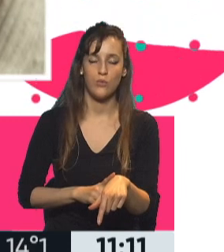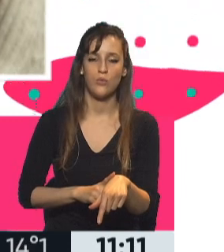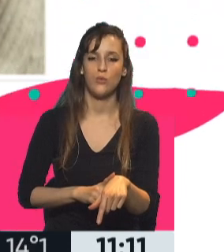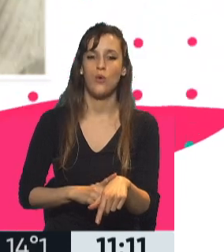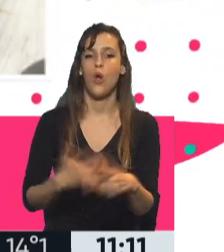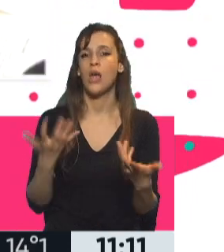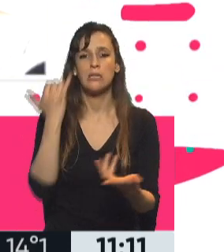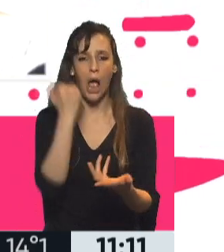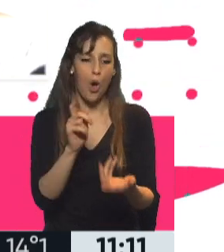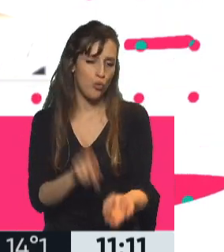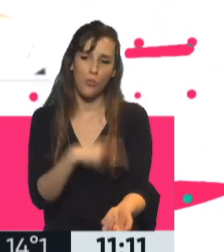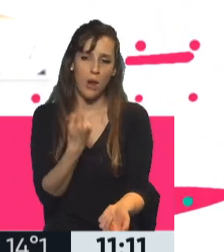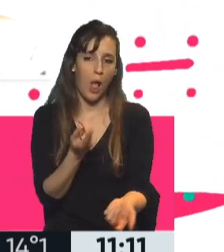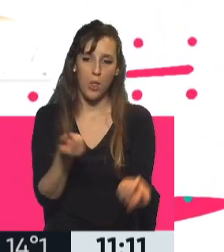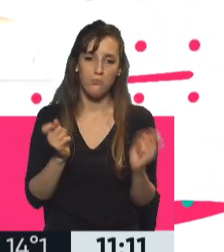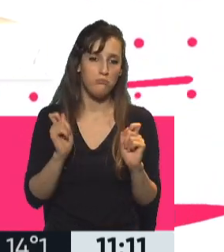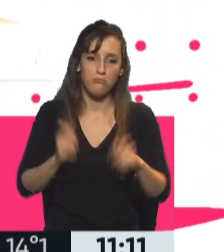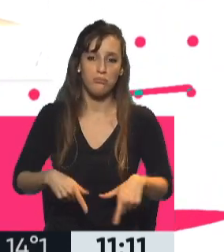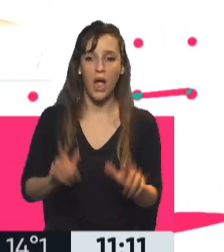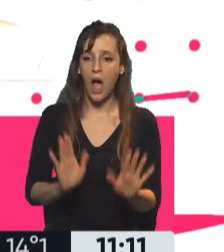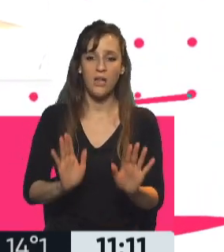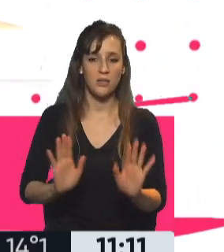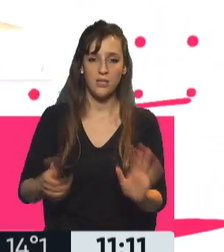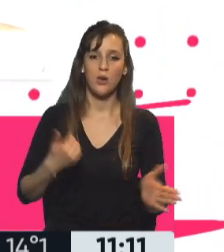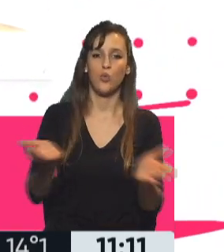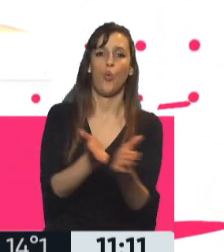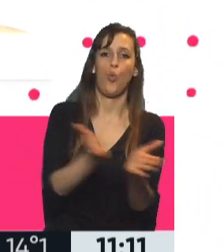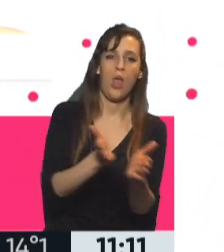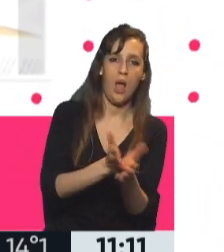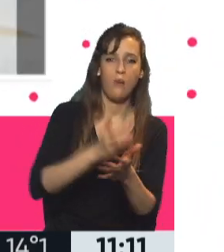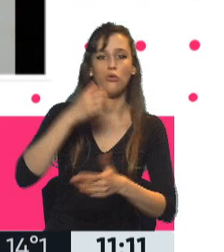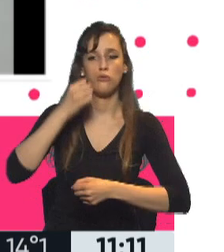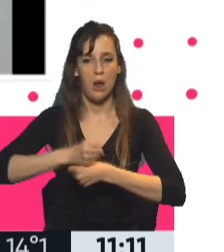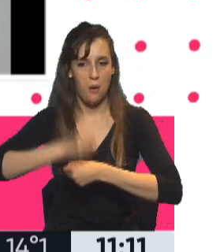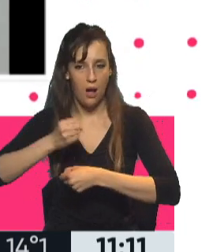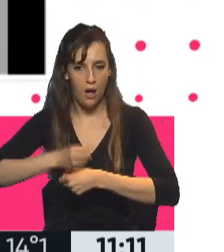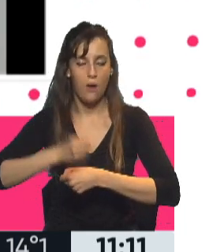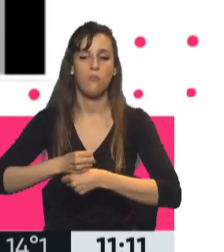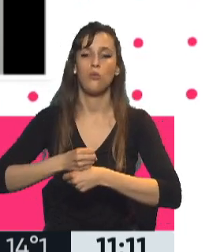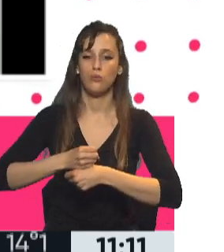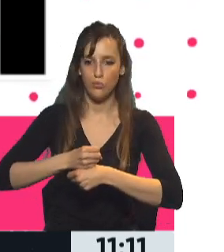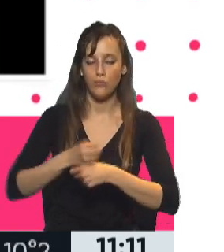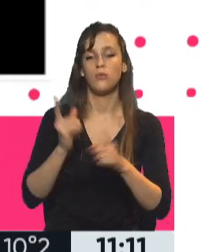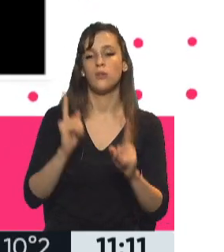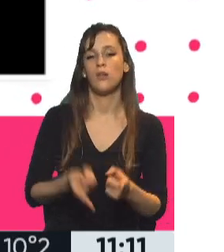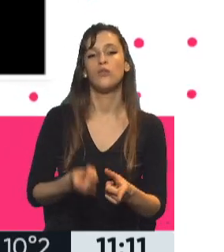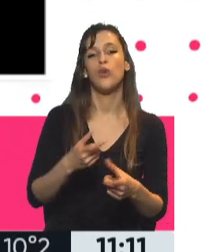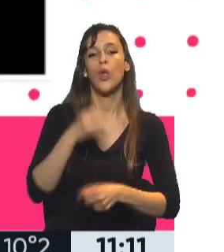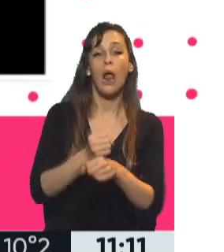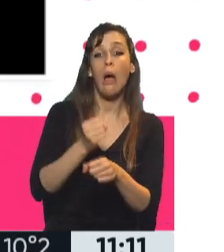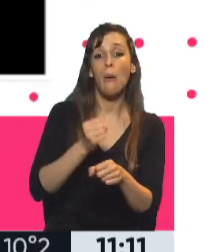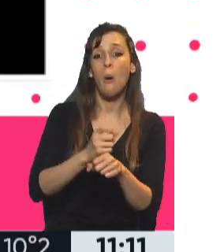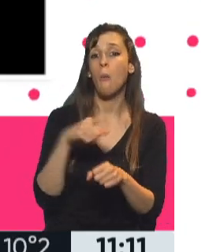un hábito ya estar acá. Estudiamos acá, trabajamos desde acá. Claro. Salgo a trabajar nada más una